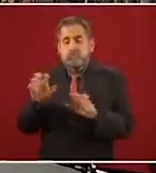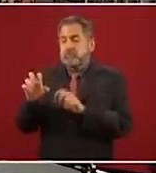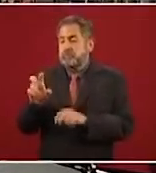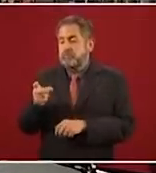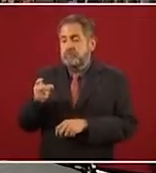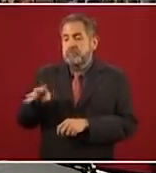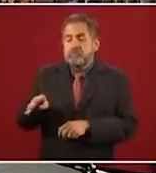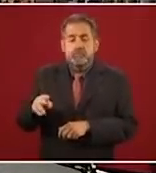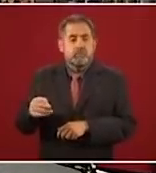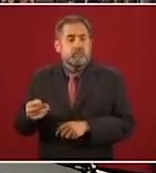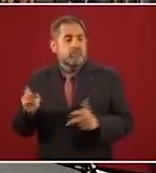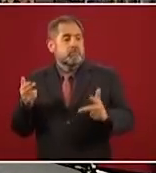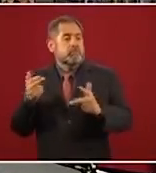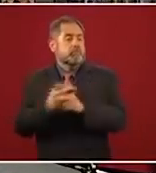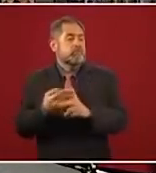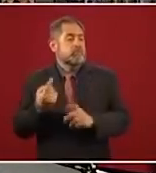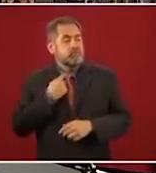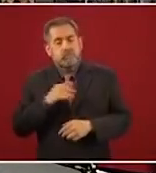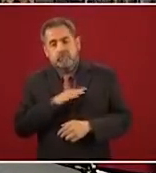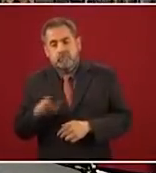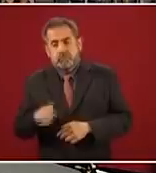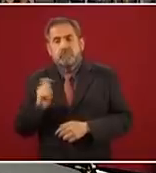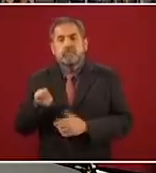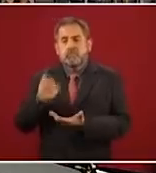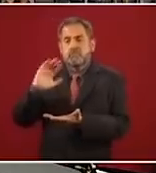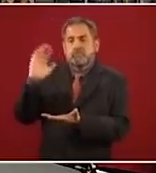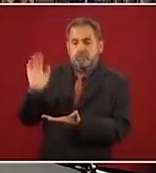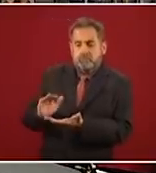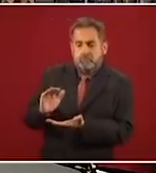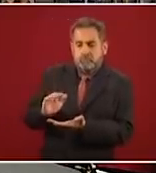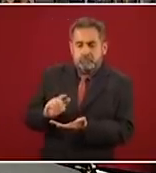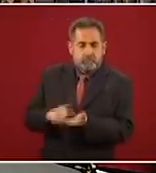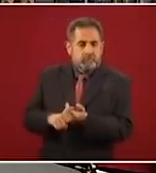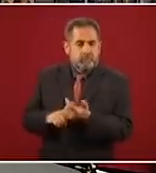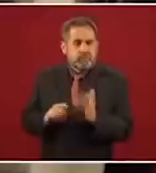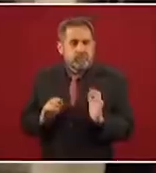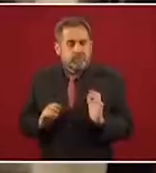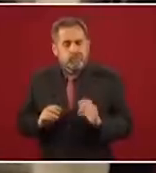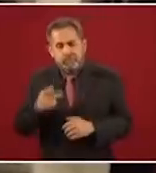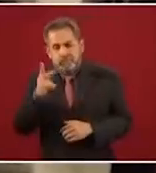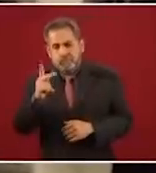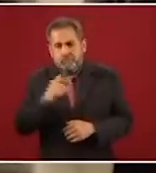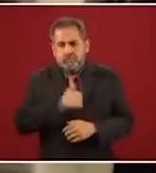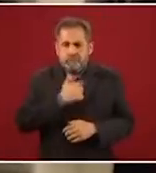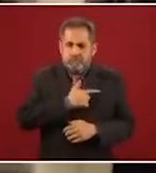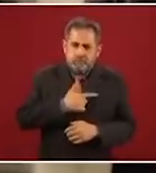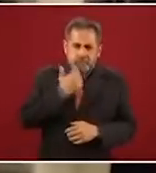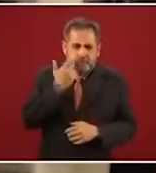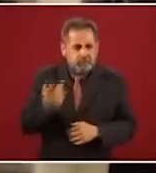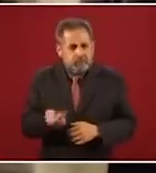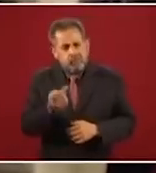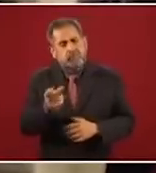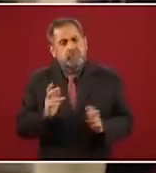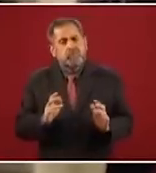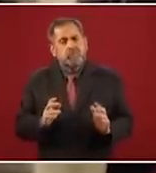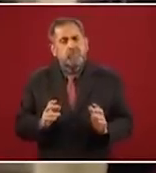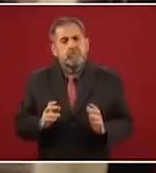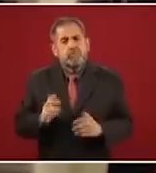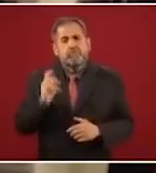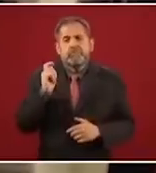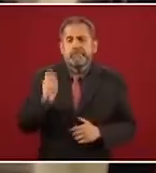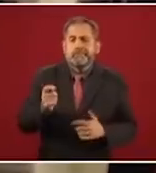839 asesinatos. Eso habla de una disminución en términos del alza. Pero a mí me gustaría preguntarle, presidente,